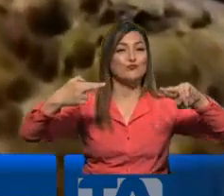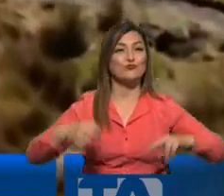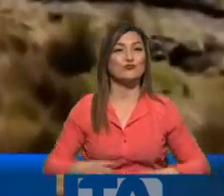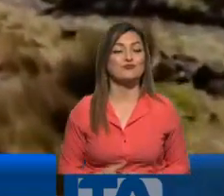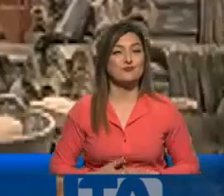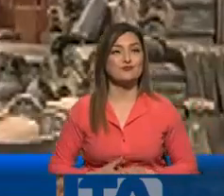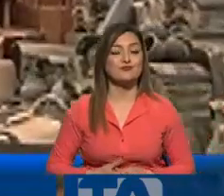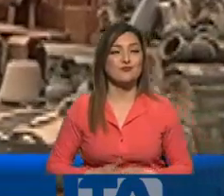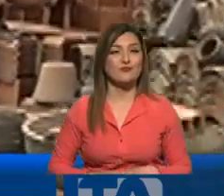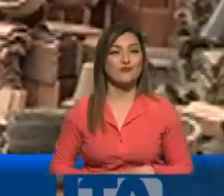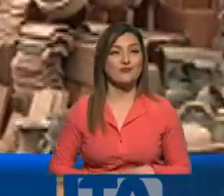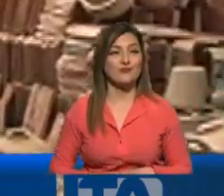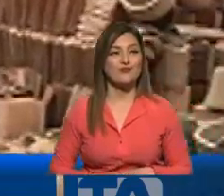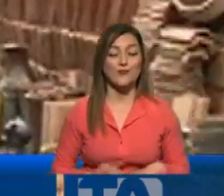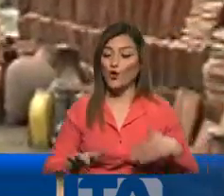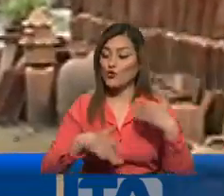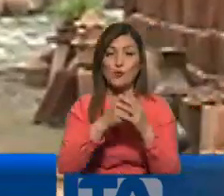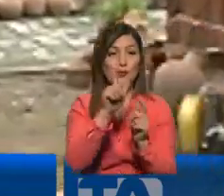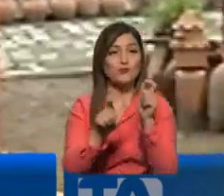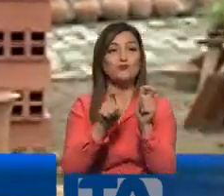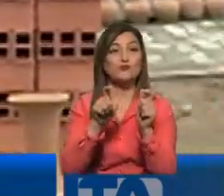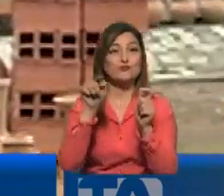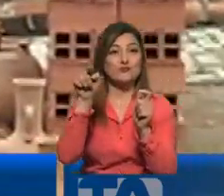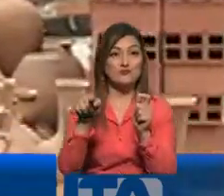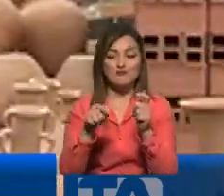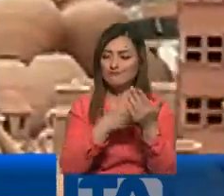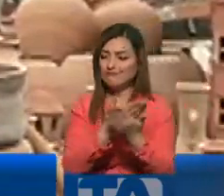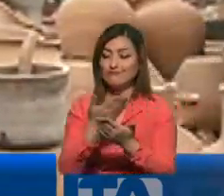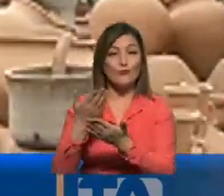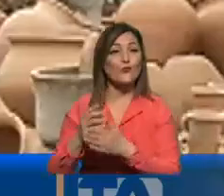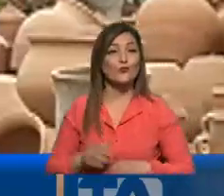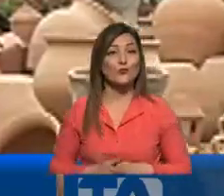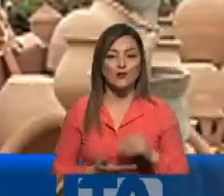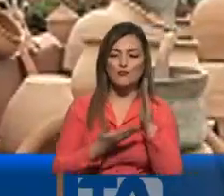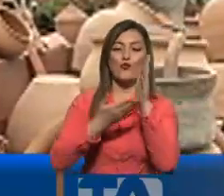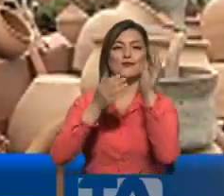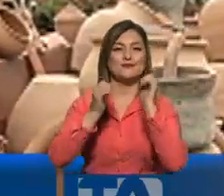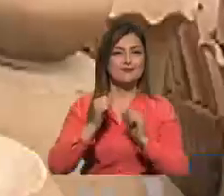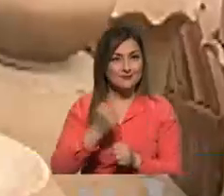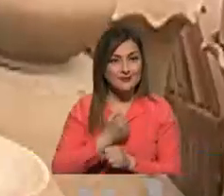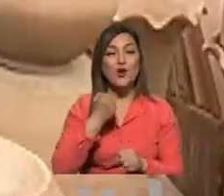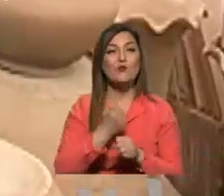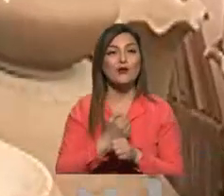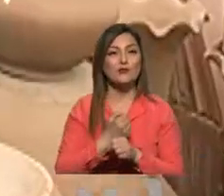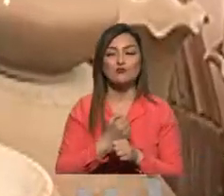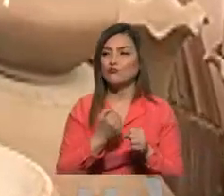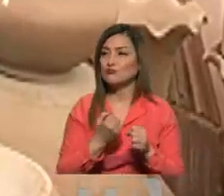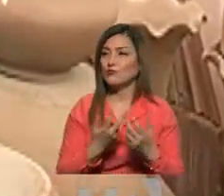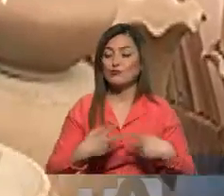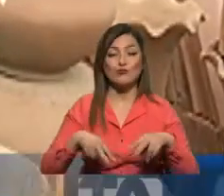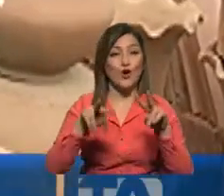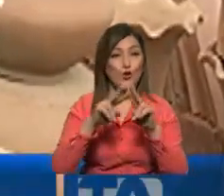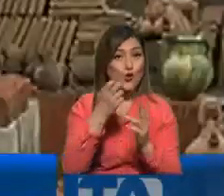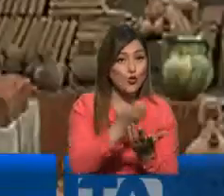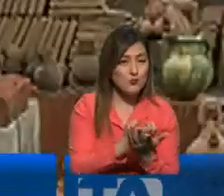país. Y claro, todos los habitantes tienen algo que ofrecer, algo que mostrar, un trabajo que vale mucho, pero no por su